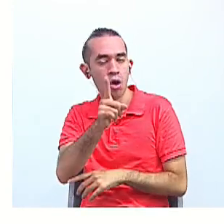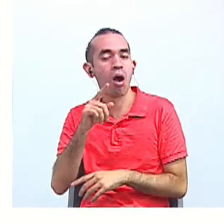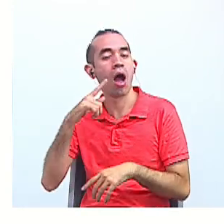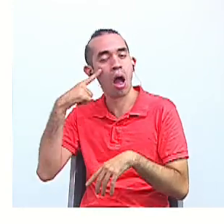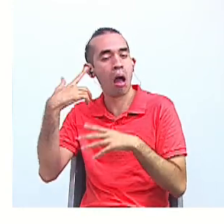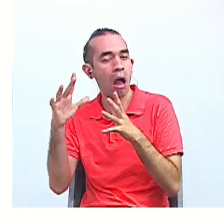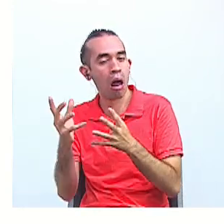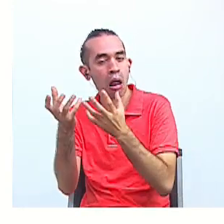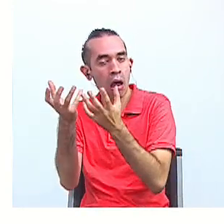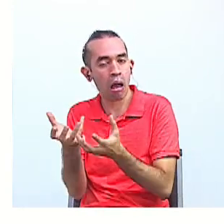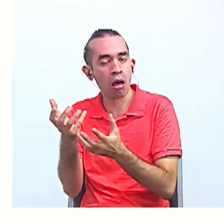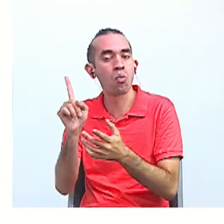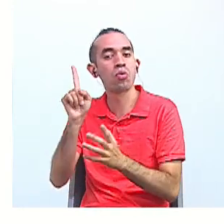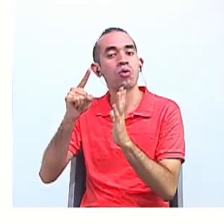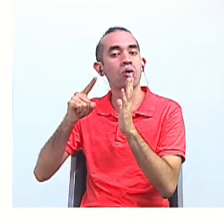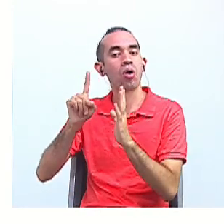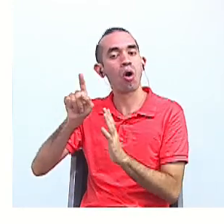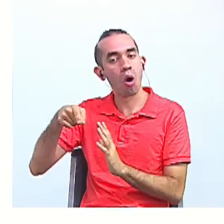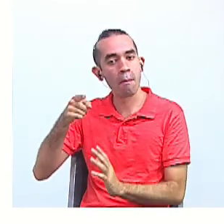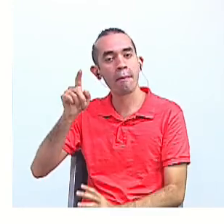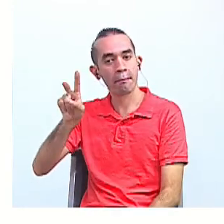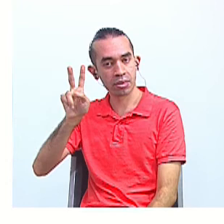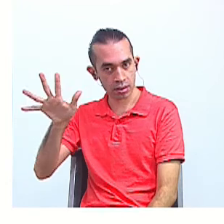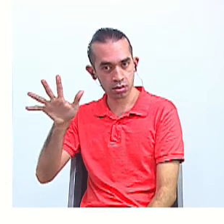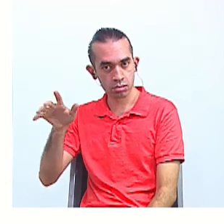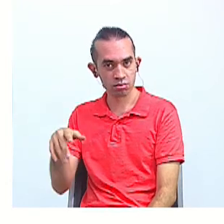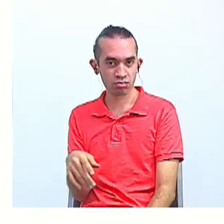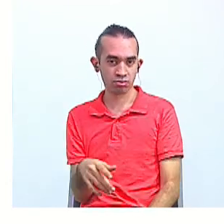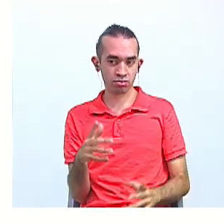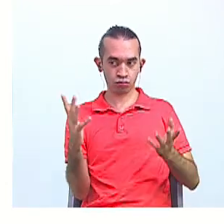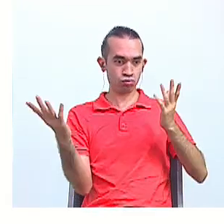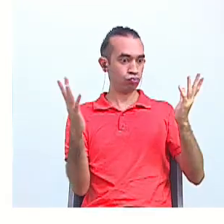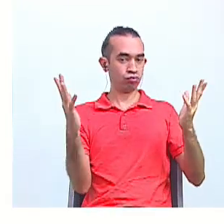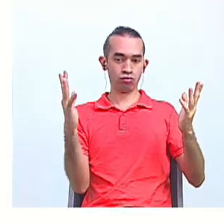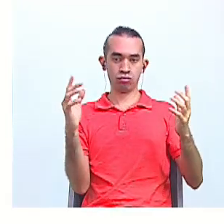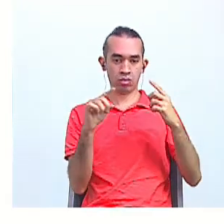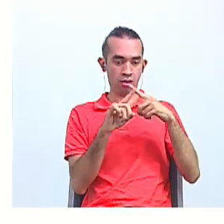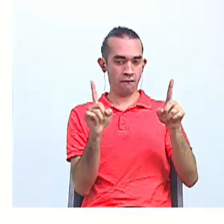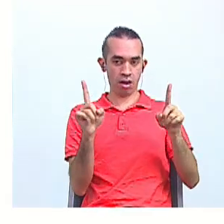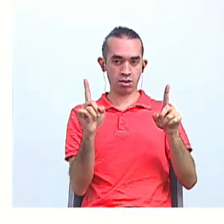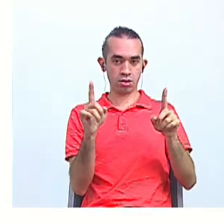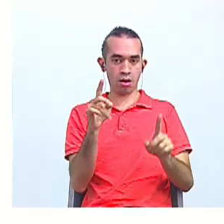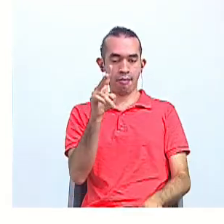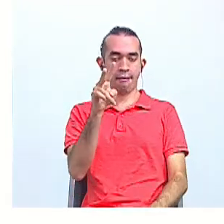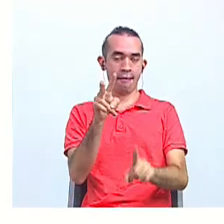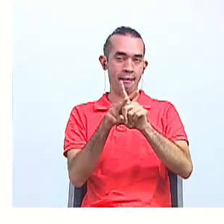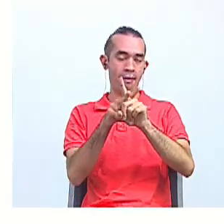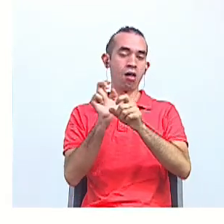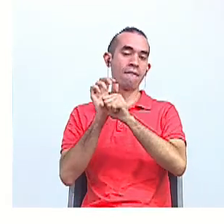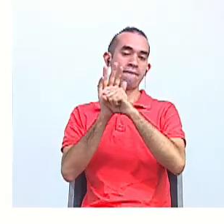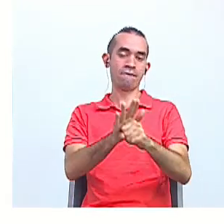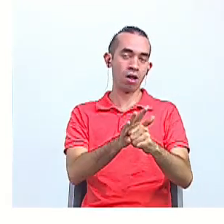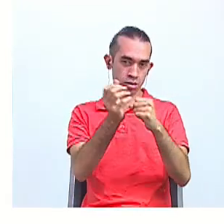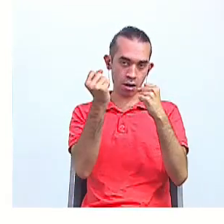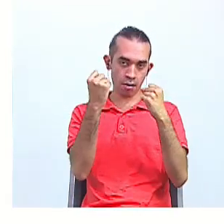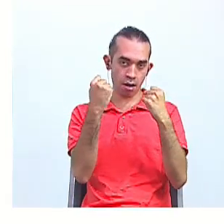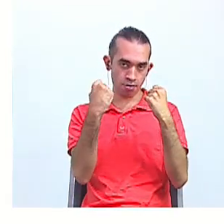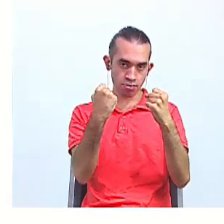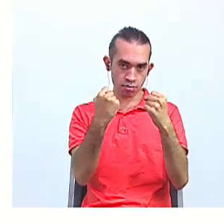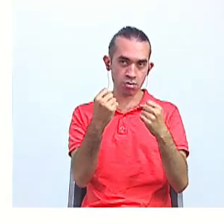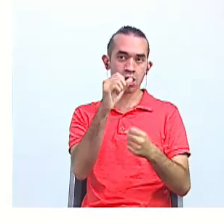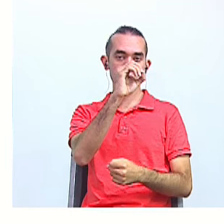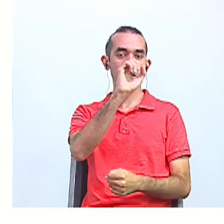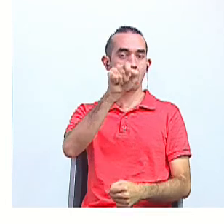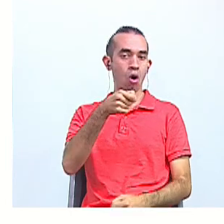de 1,25. Y la diferencia que acabamos de comprobar nos tiene que dar la fuerza de empuje, 0,71